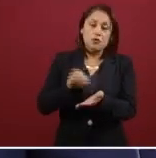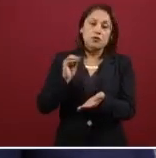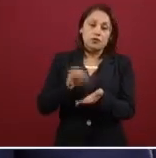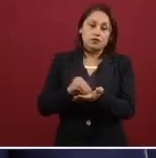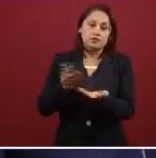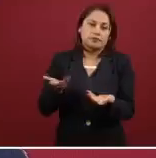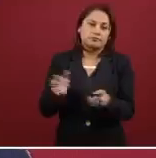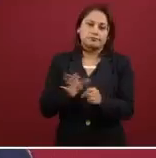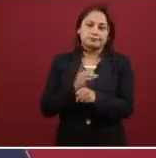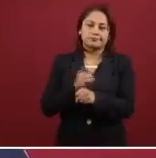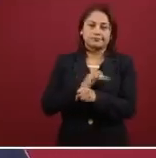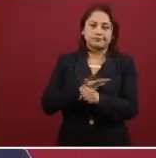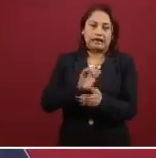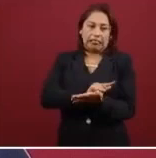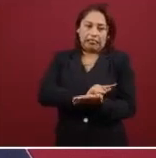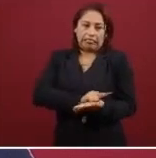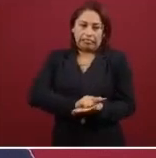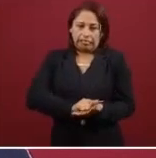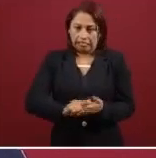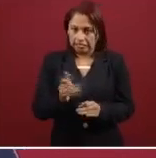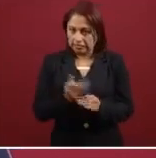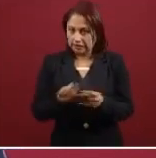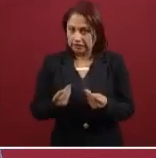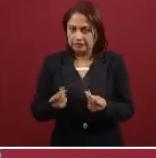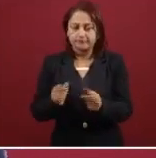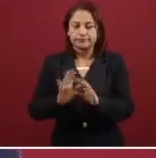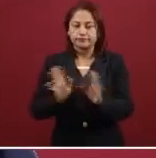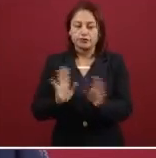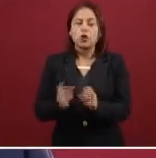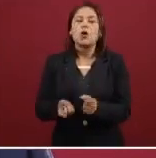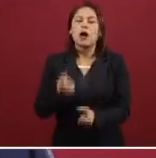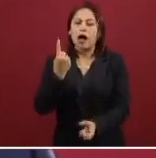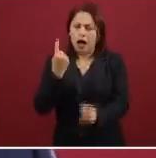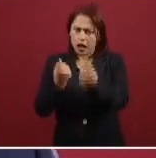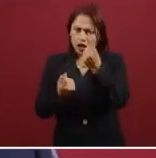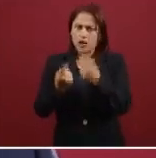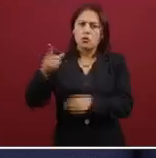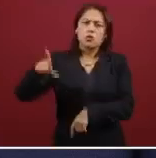los que se quedaron con las malas costumbres,